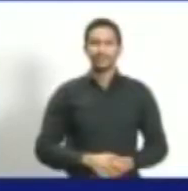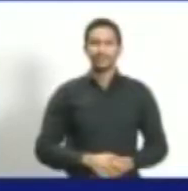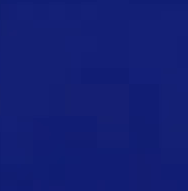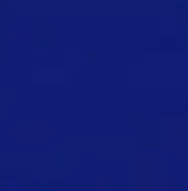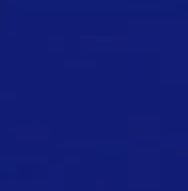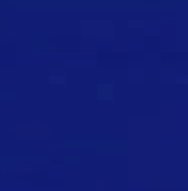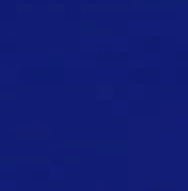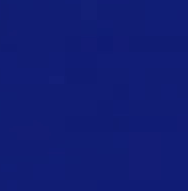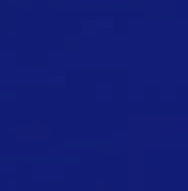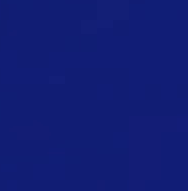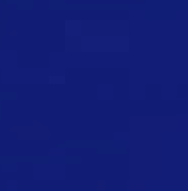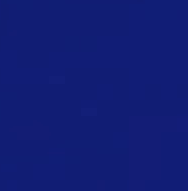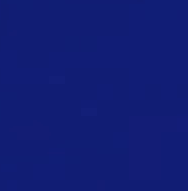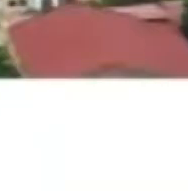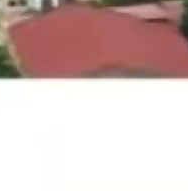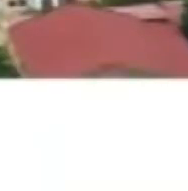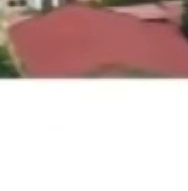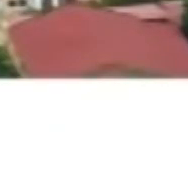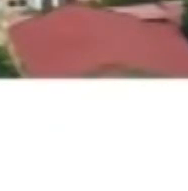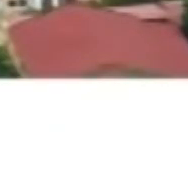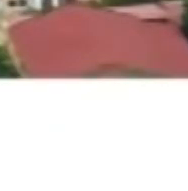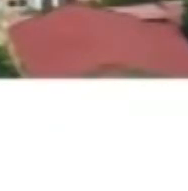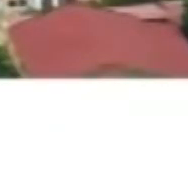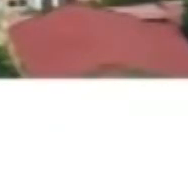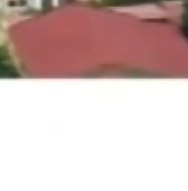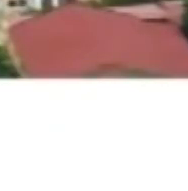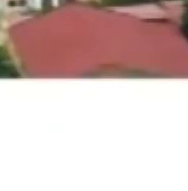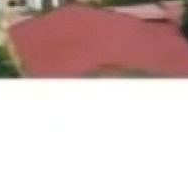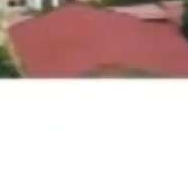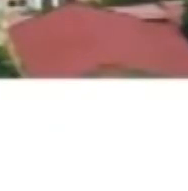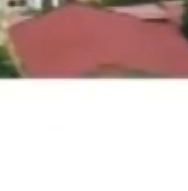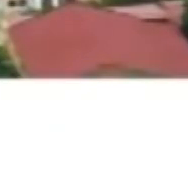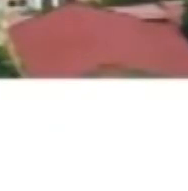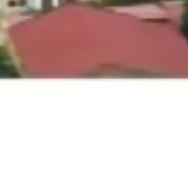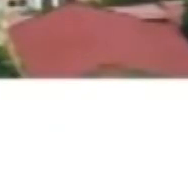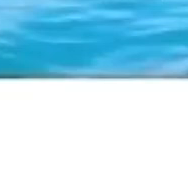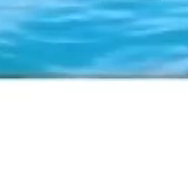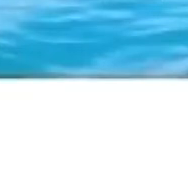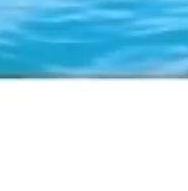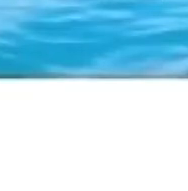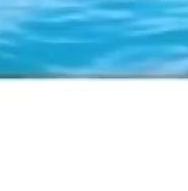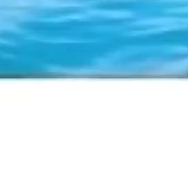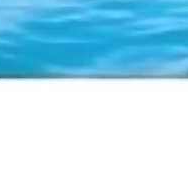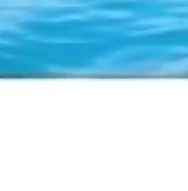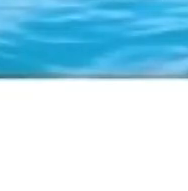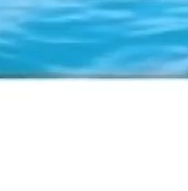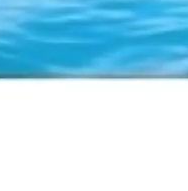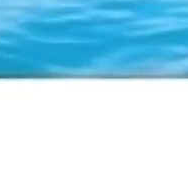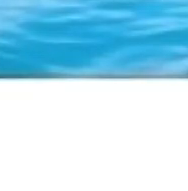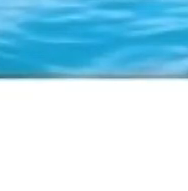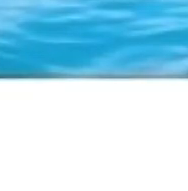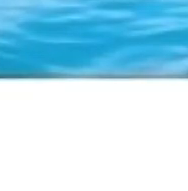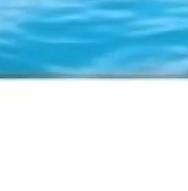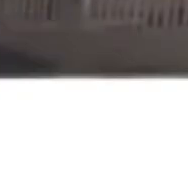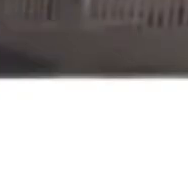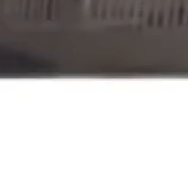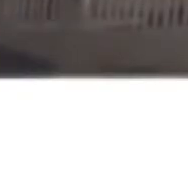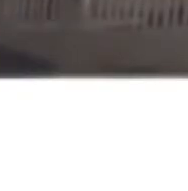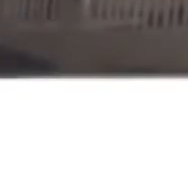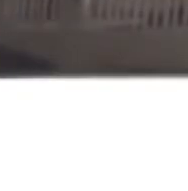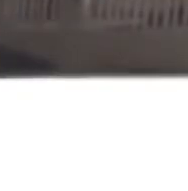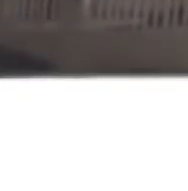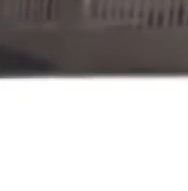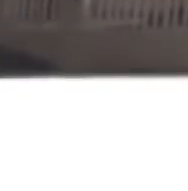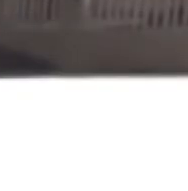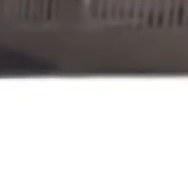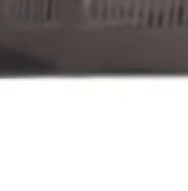mejor inversión de tu vida. Contamos con viviendas con todo lo que tu familia necesita. Zonas de recreación, deportivas, cómodas,